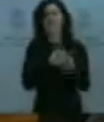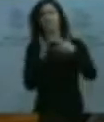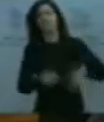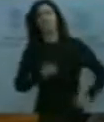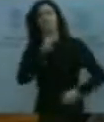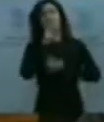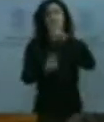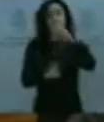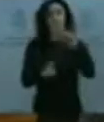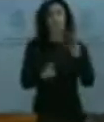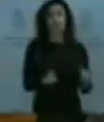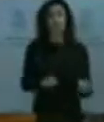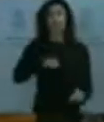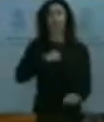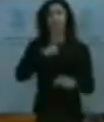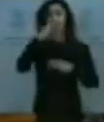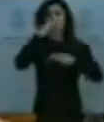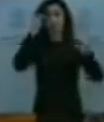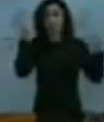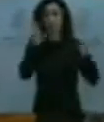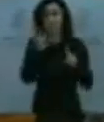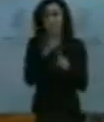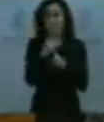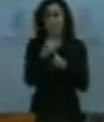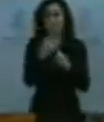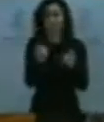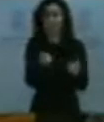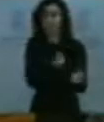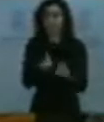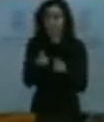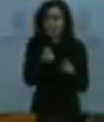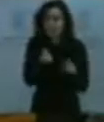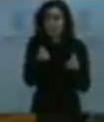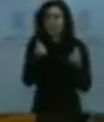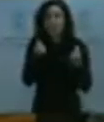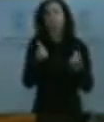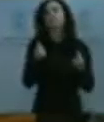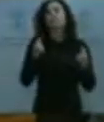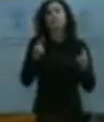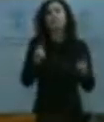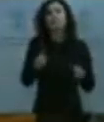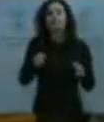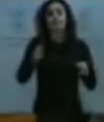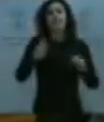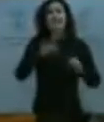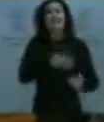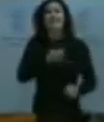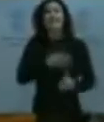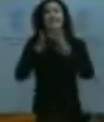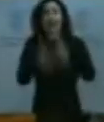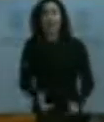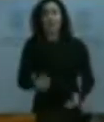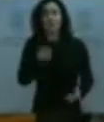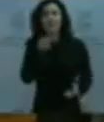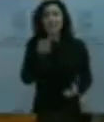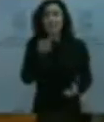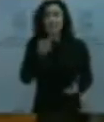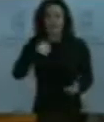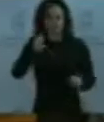una situación financiera, decía, señora consejera, no este grupo, la sindicatura, decía, abro comillas,